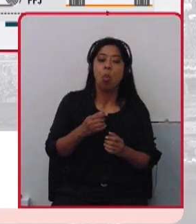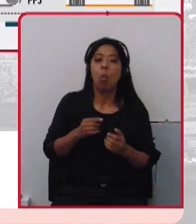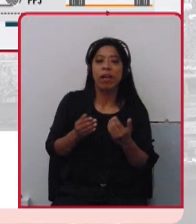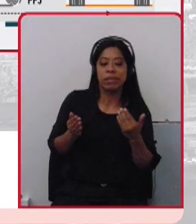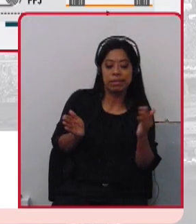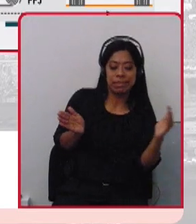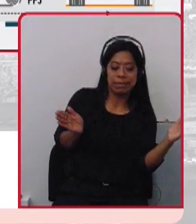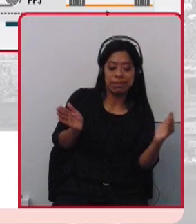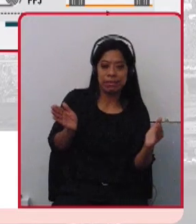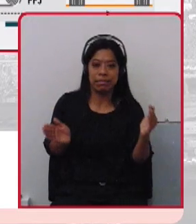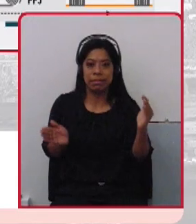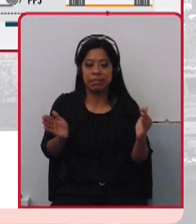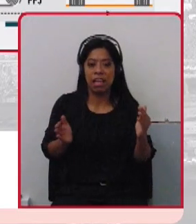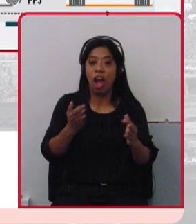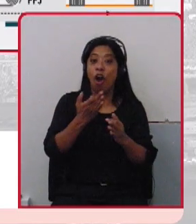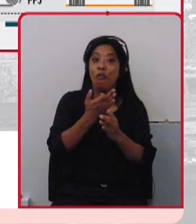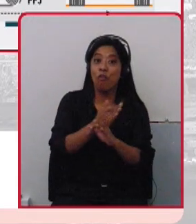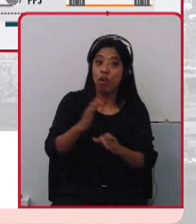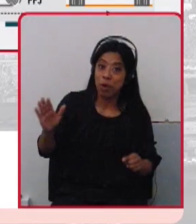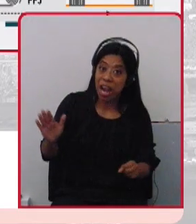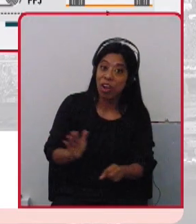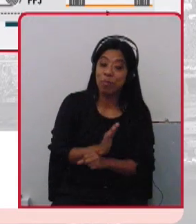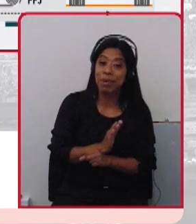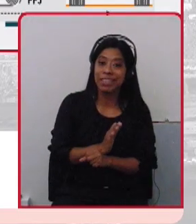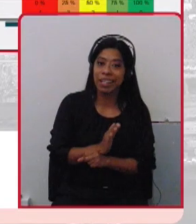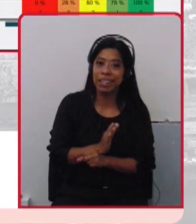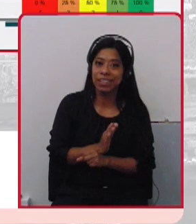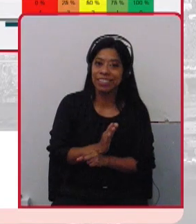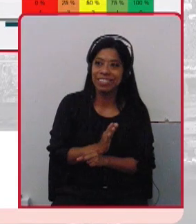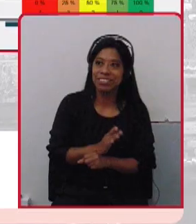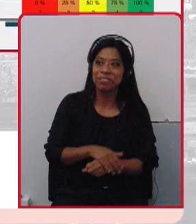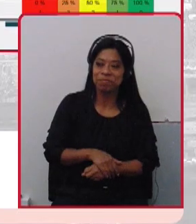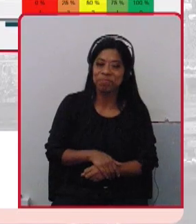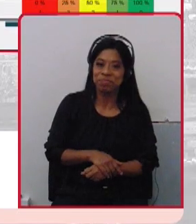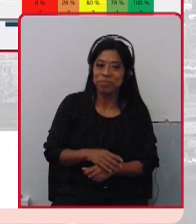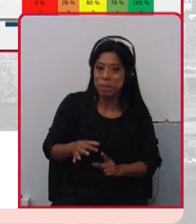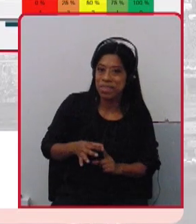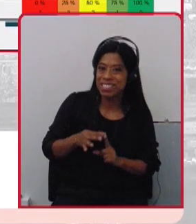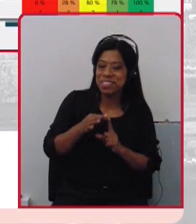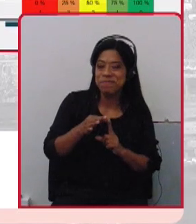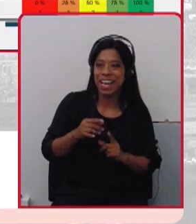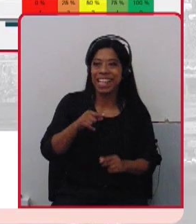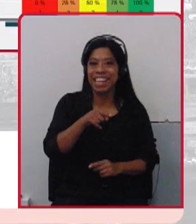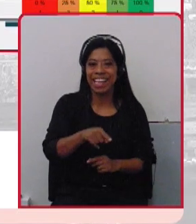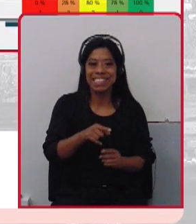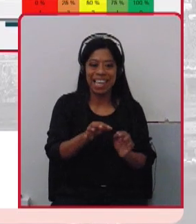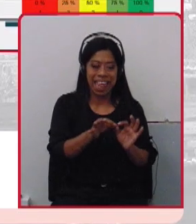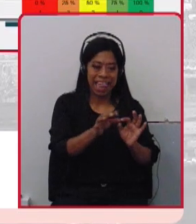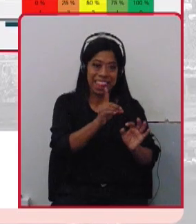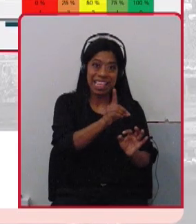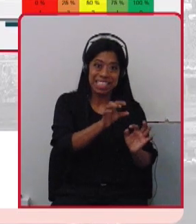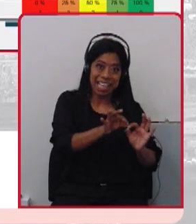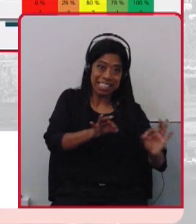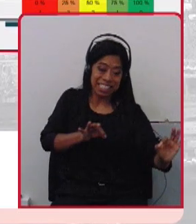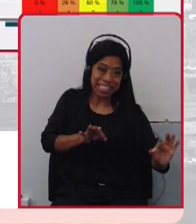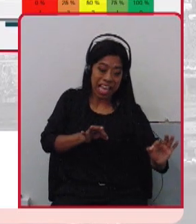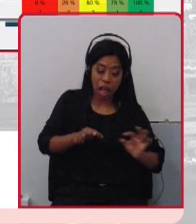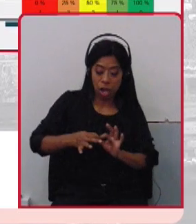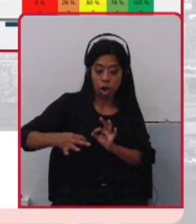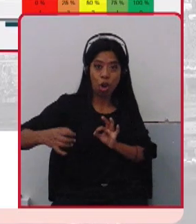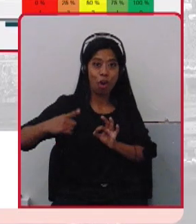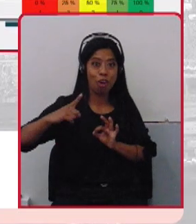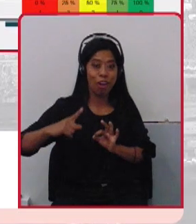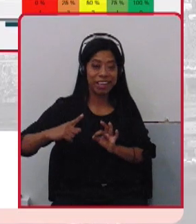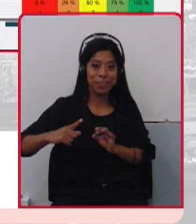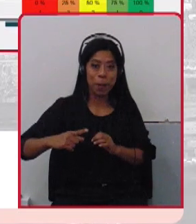que llegar? Aplicando la fórmula total. La principal, que es distancia, es igual a longitud de la